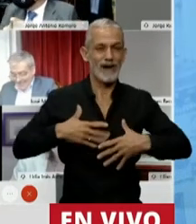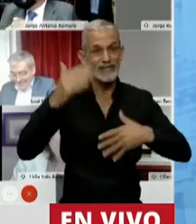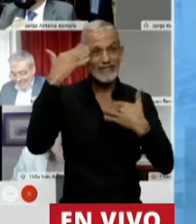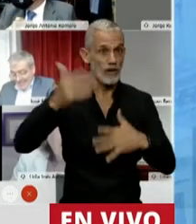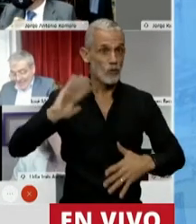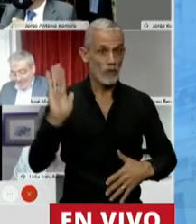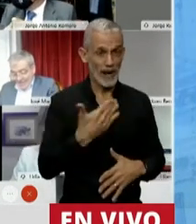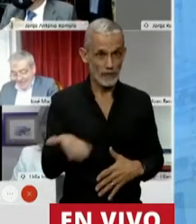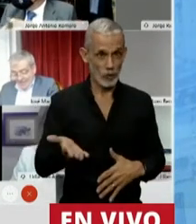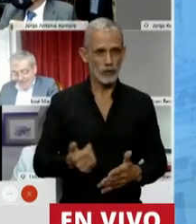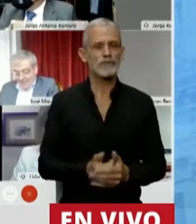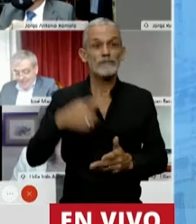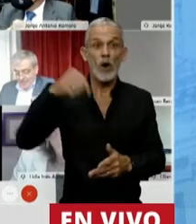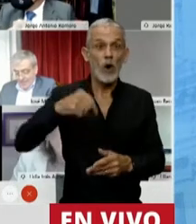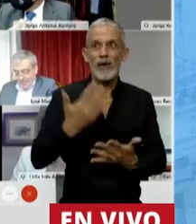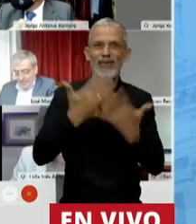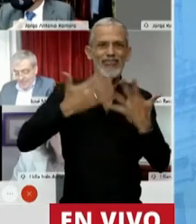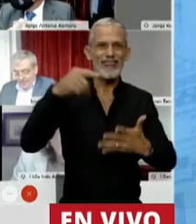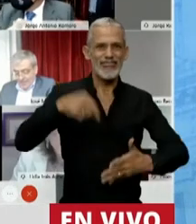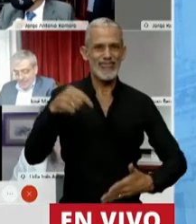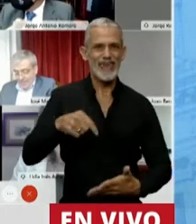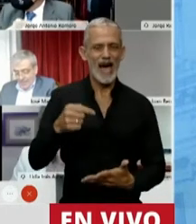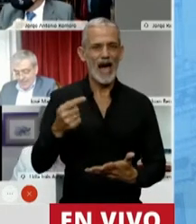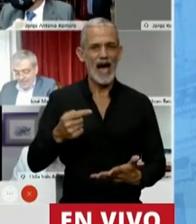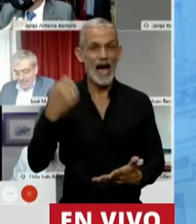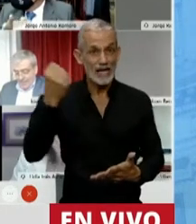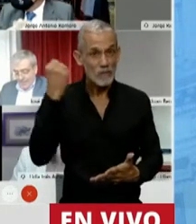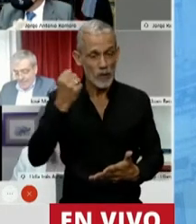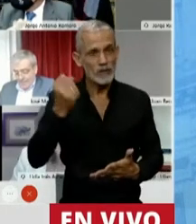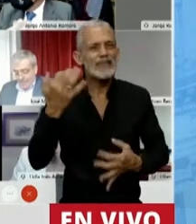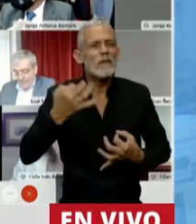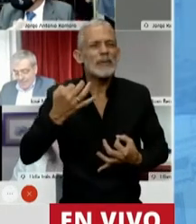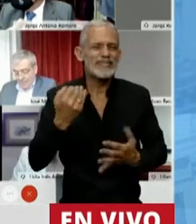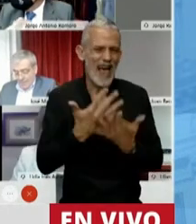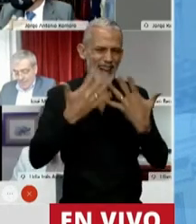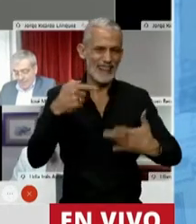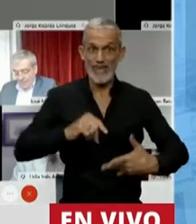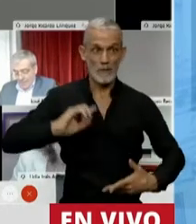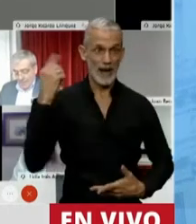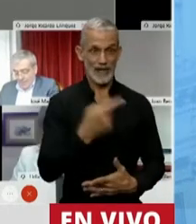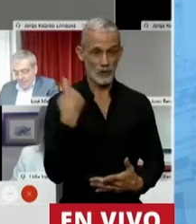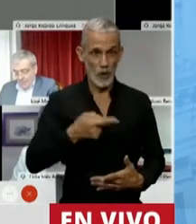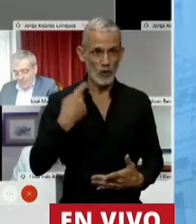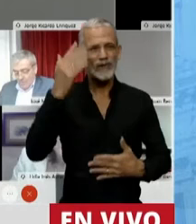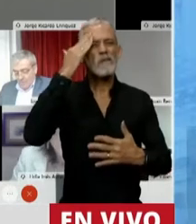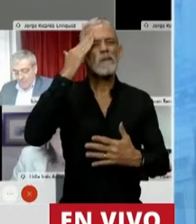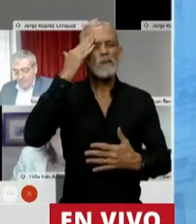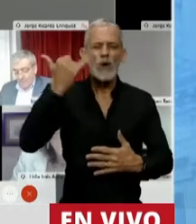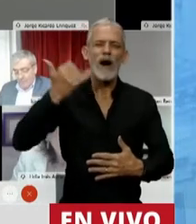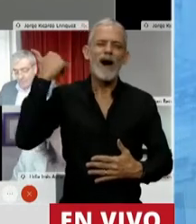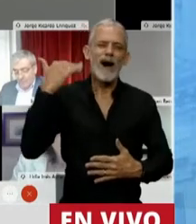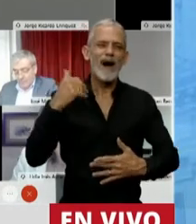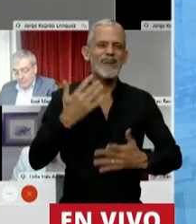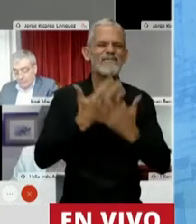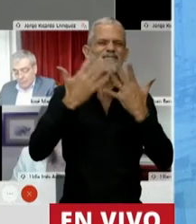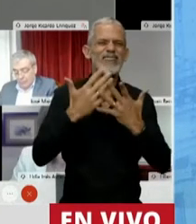todos. Bueno, hoy es un día sumamente especial para todos, en la memoria, el día